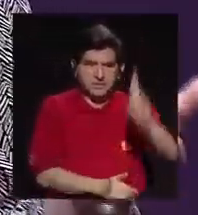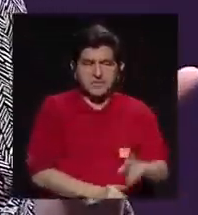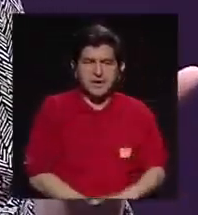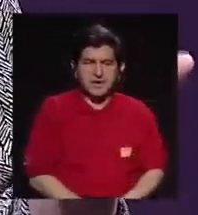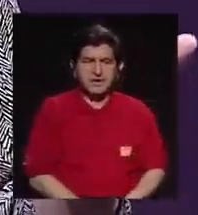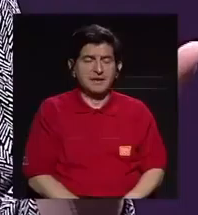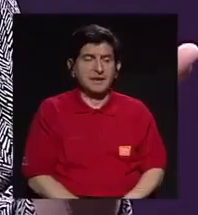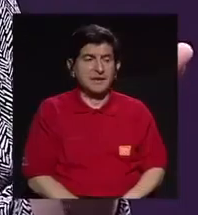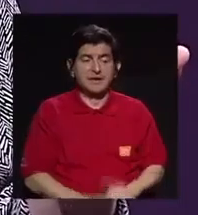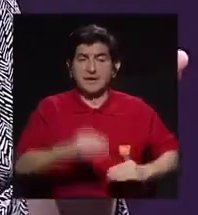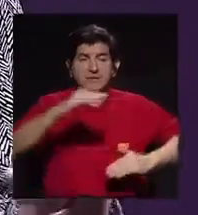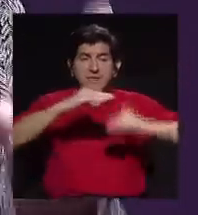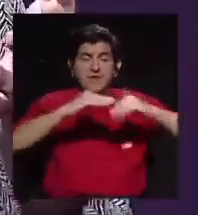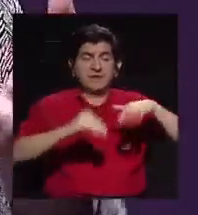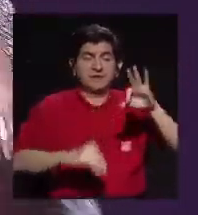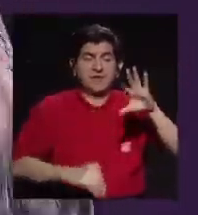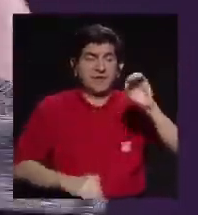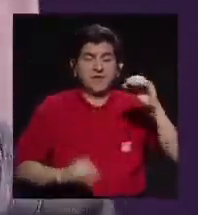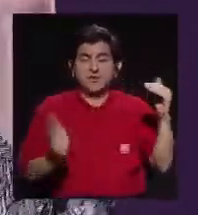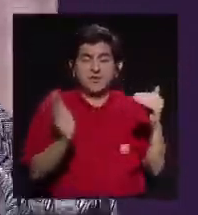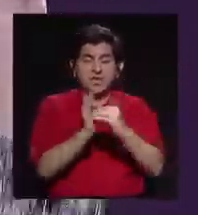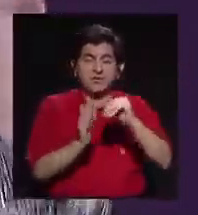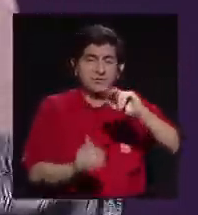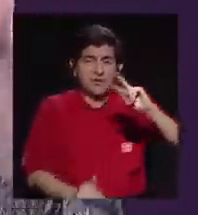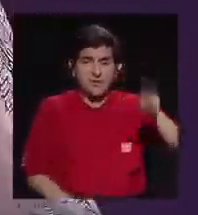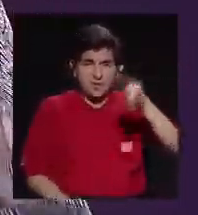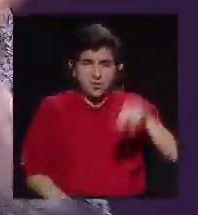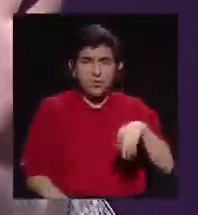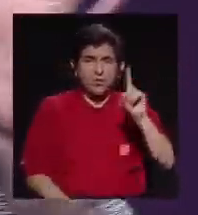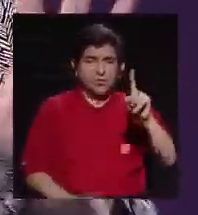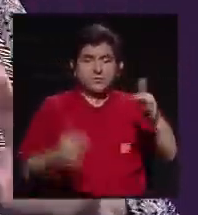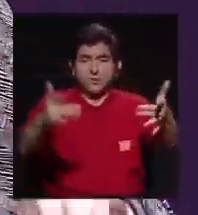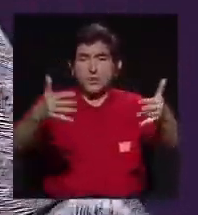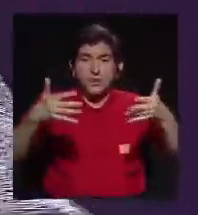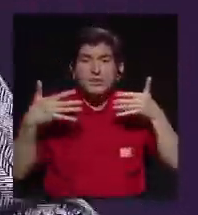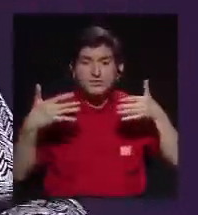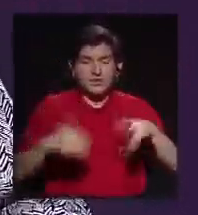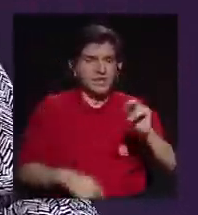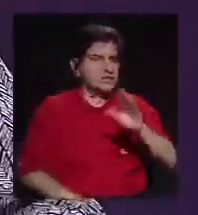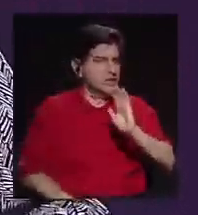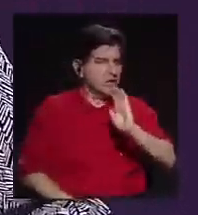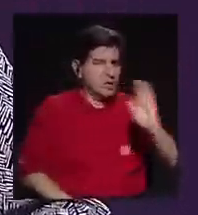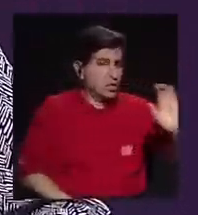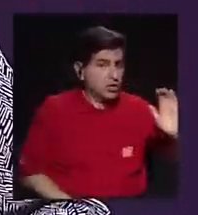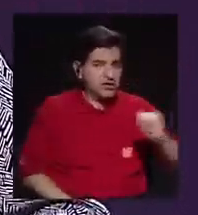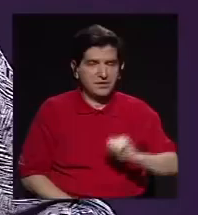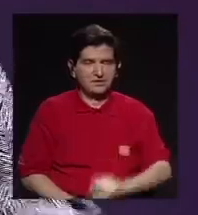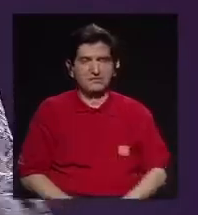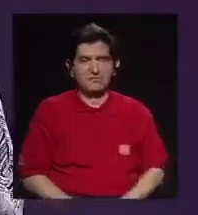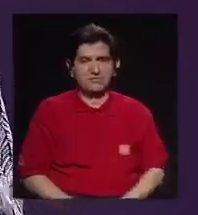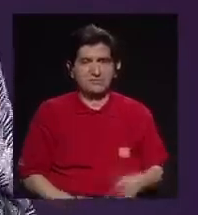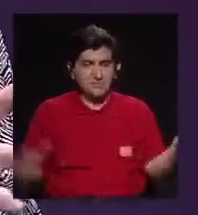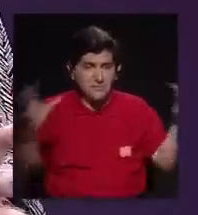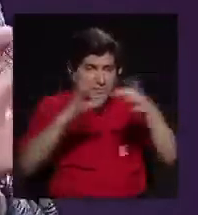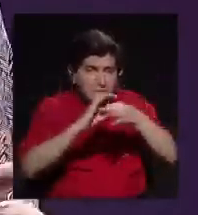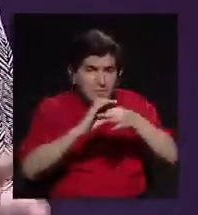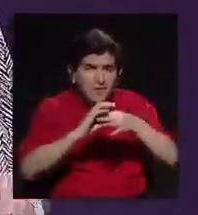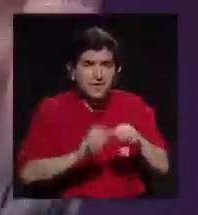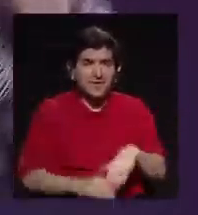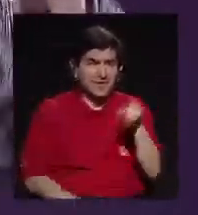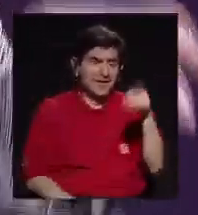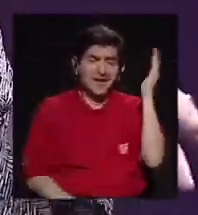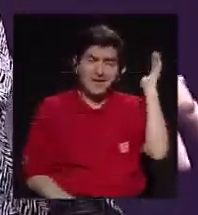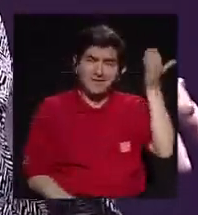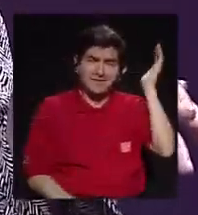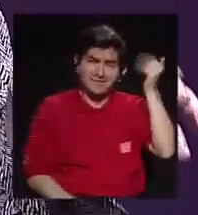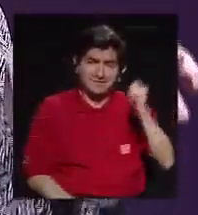no llegan ni siquiera a 90,000 colones por expediente, no por niño o niña, sino por expediente. Entonces, al unir ese